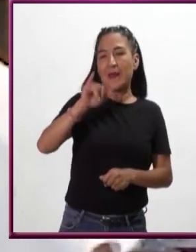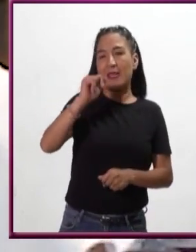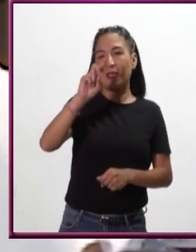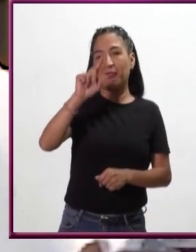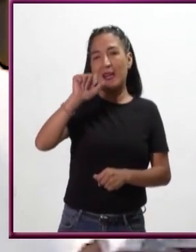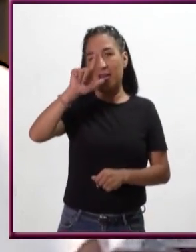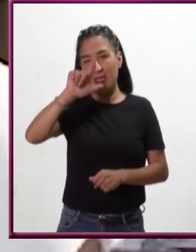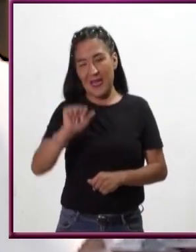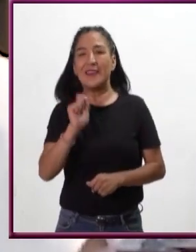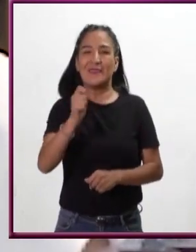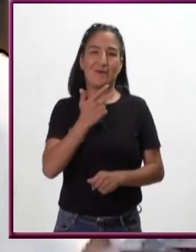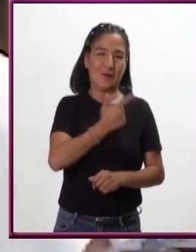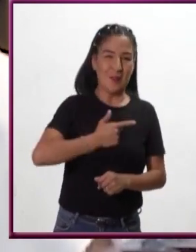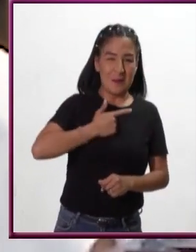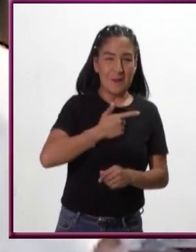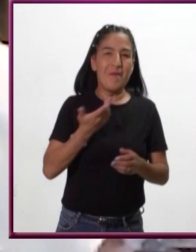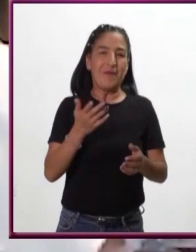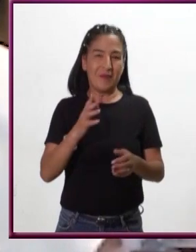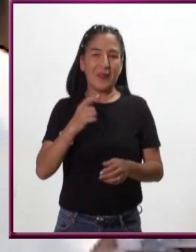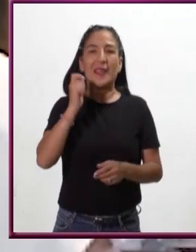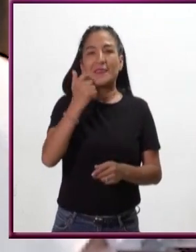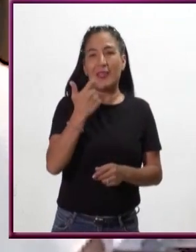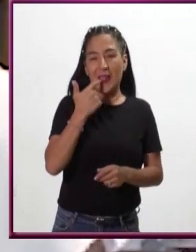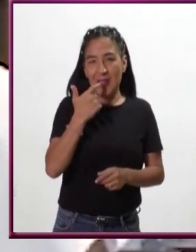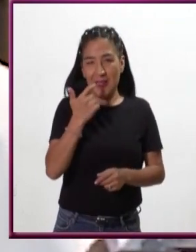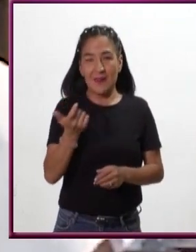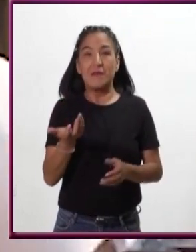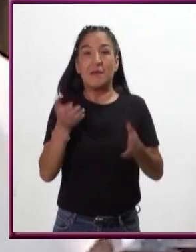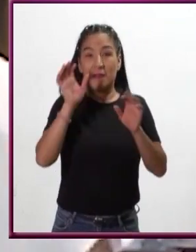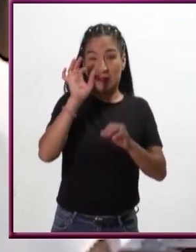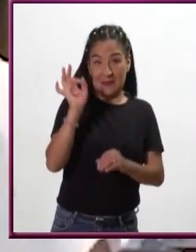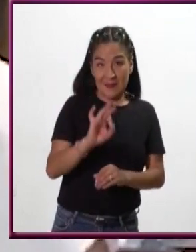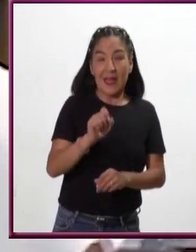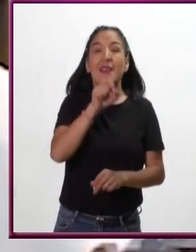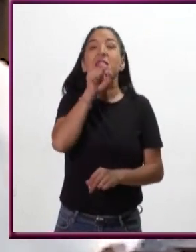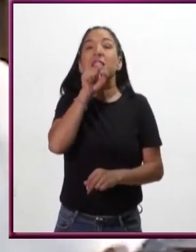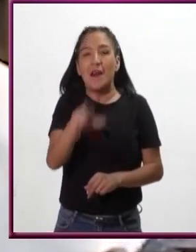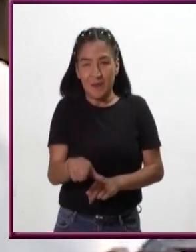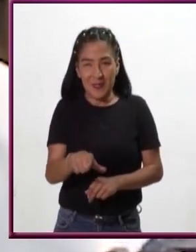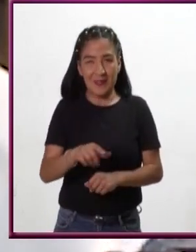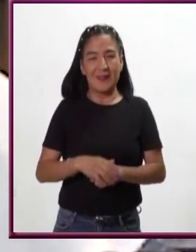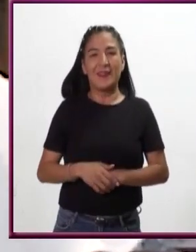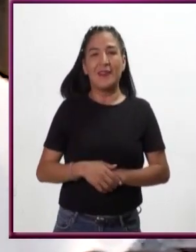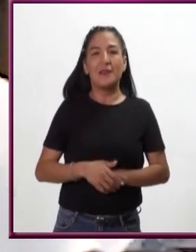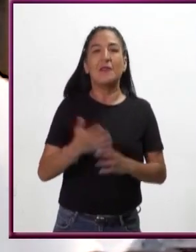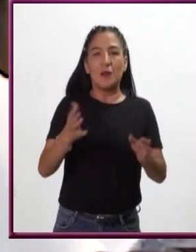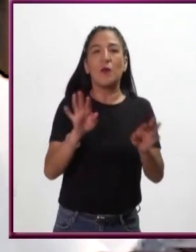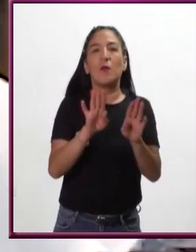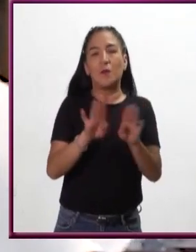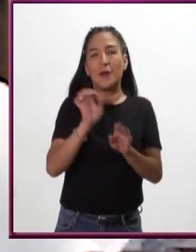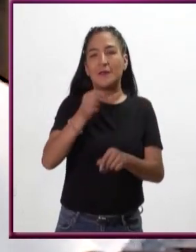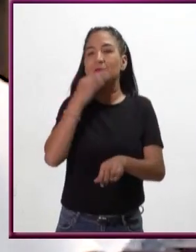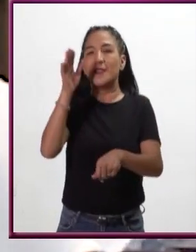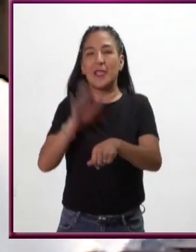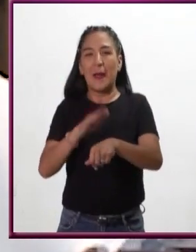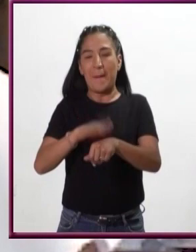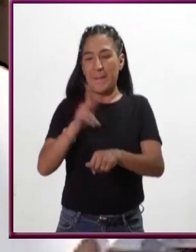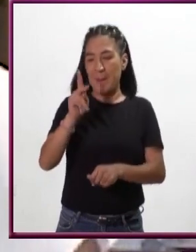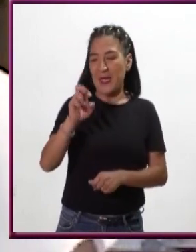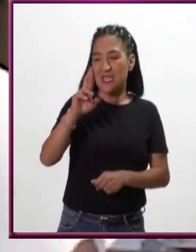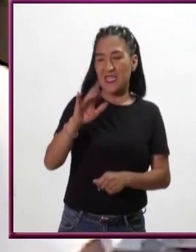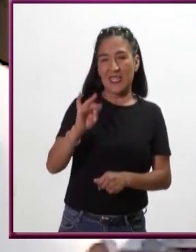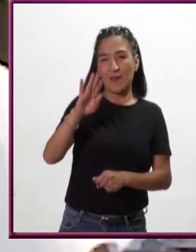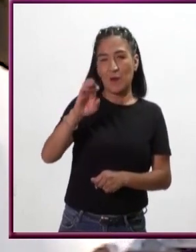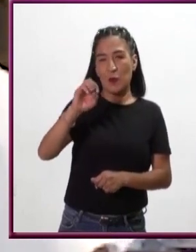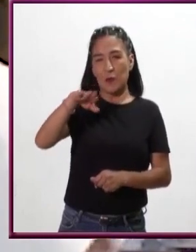amígdala también, o la envía hacia, y la envía hacia la corteza piriforme,